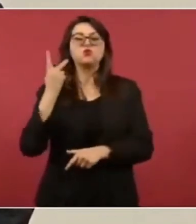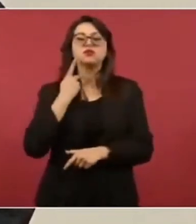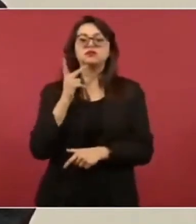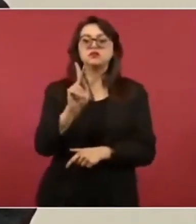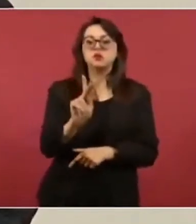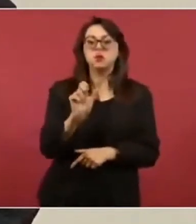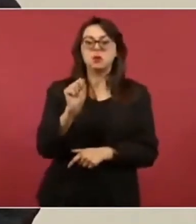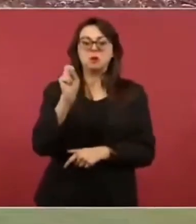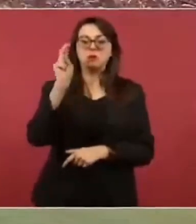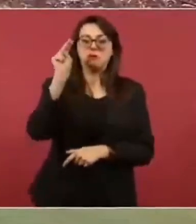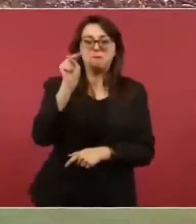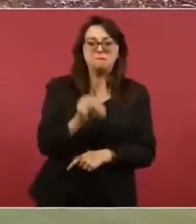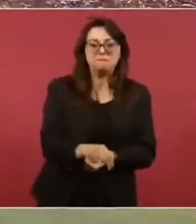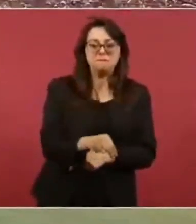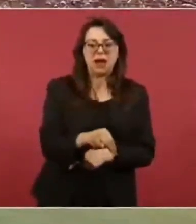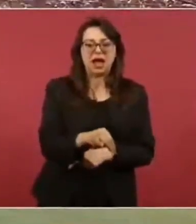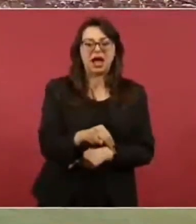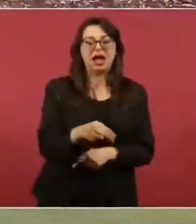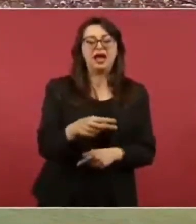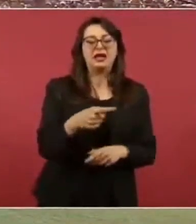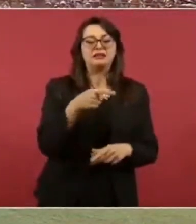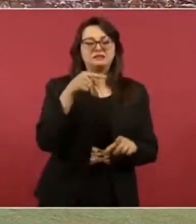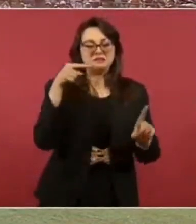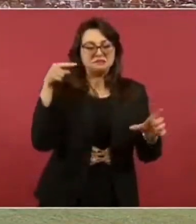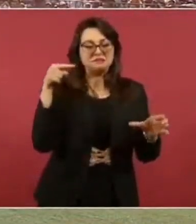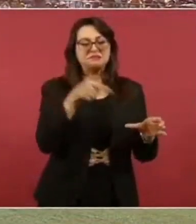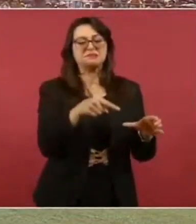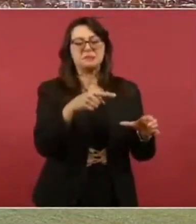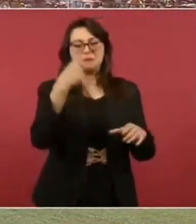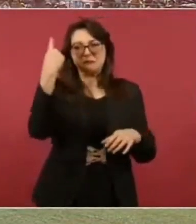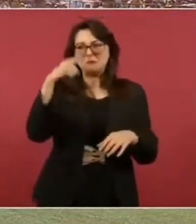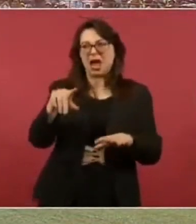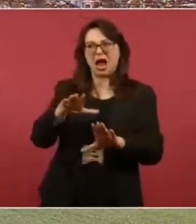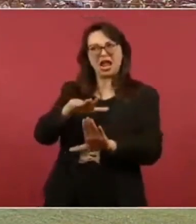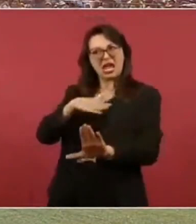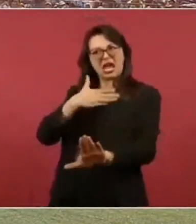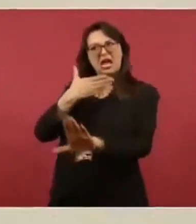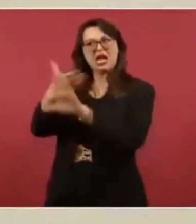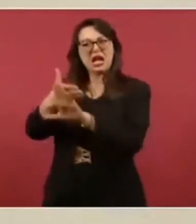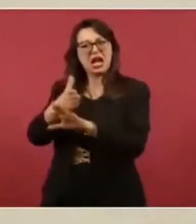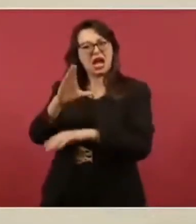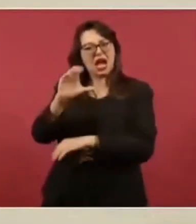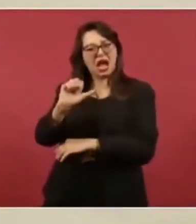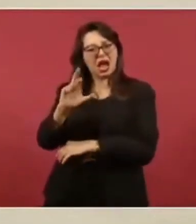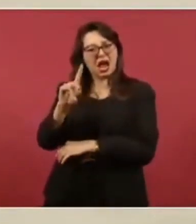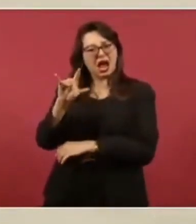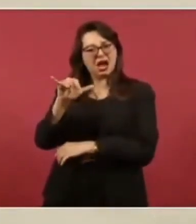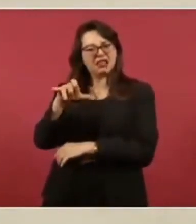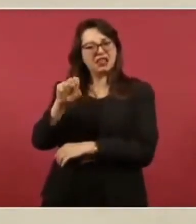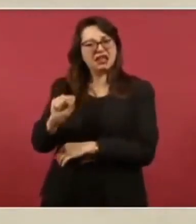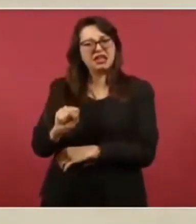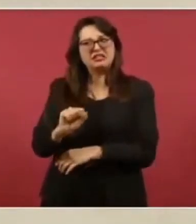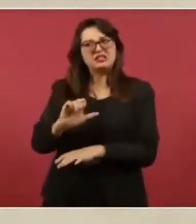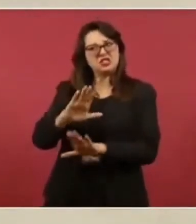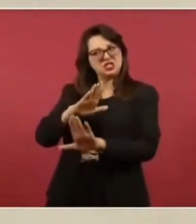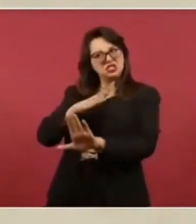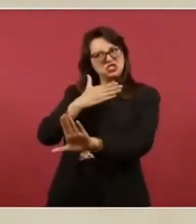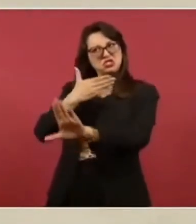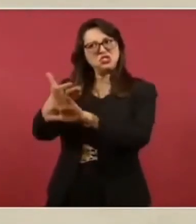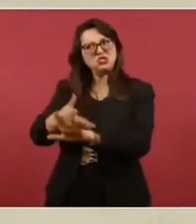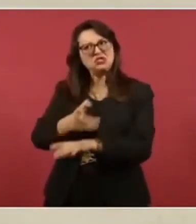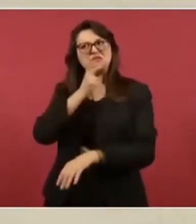la